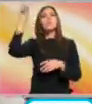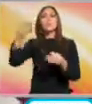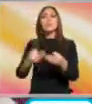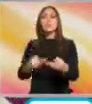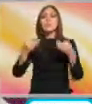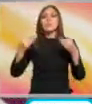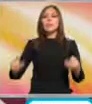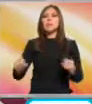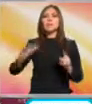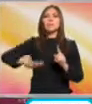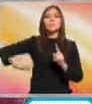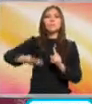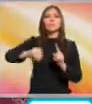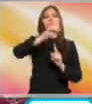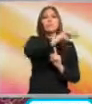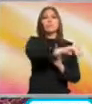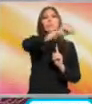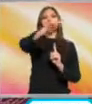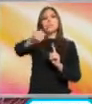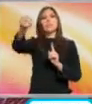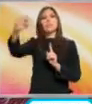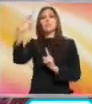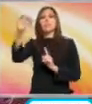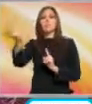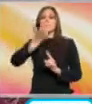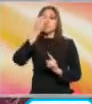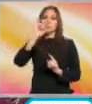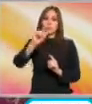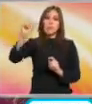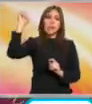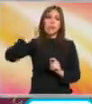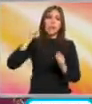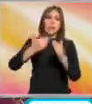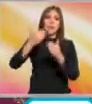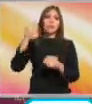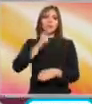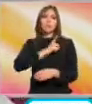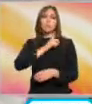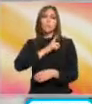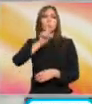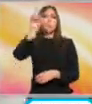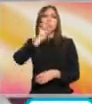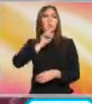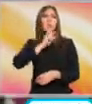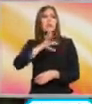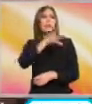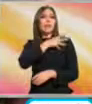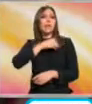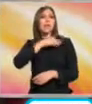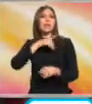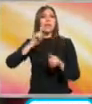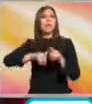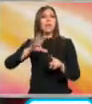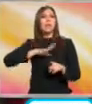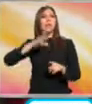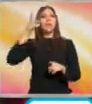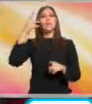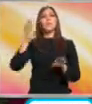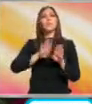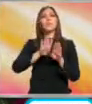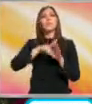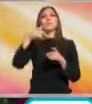indígena o de tradición, ¿no? Sí, así es. Antes nada más participaban mujeres que fueran hijas de ejidatarios, que tuvieran